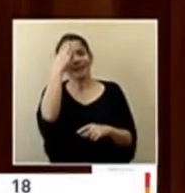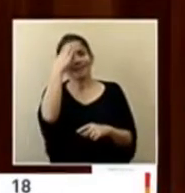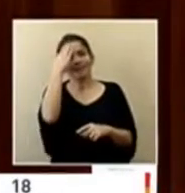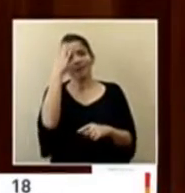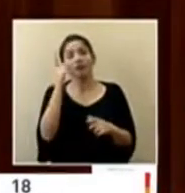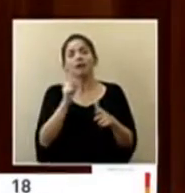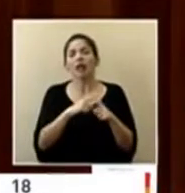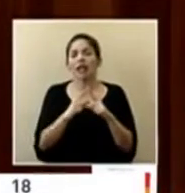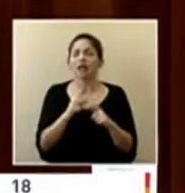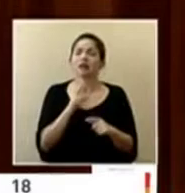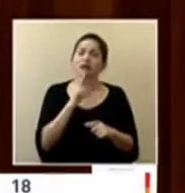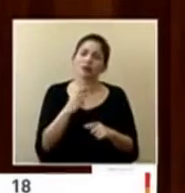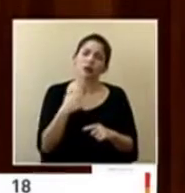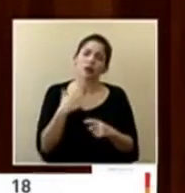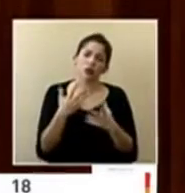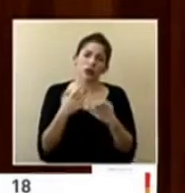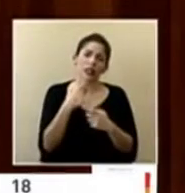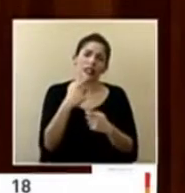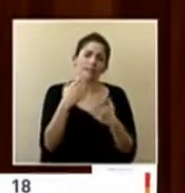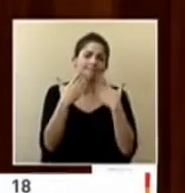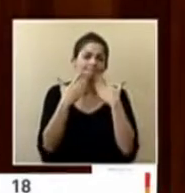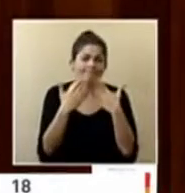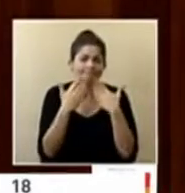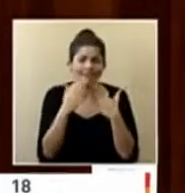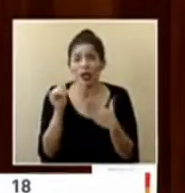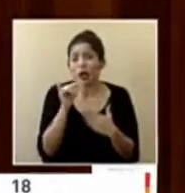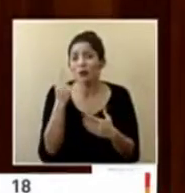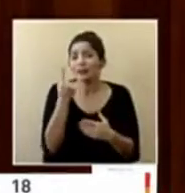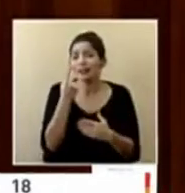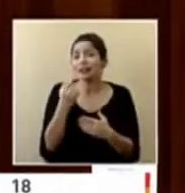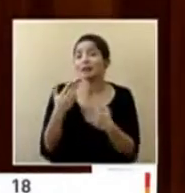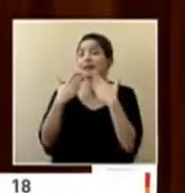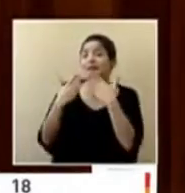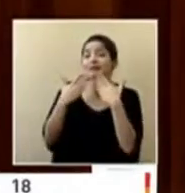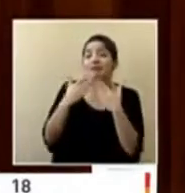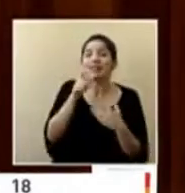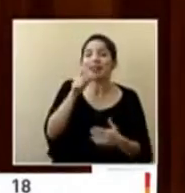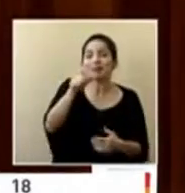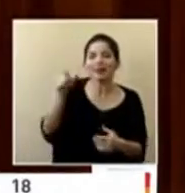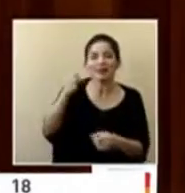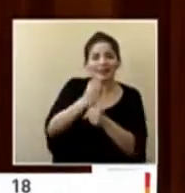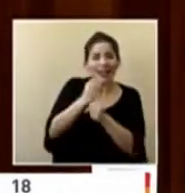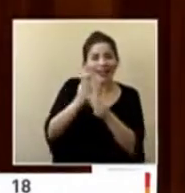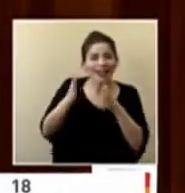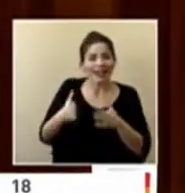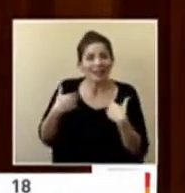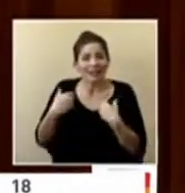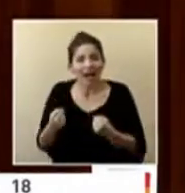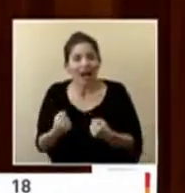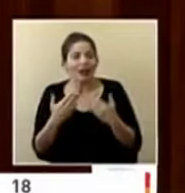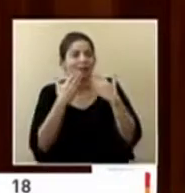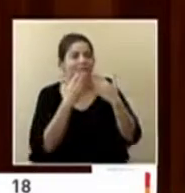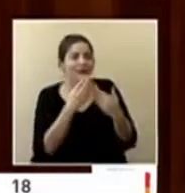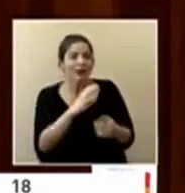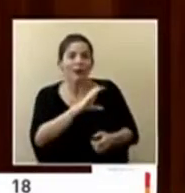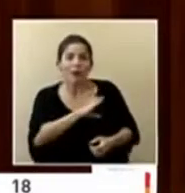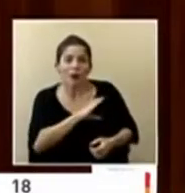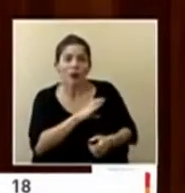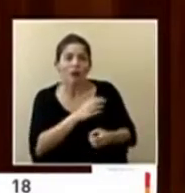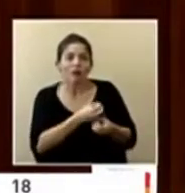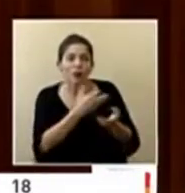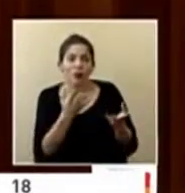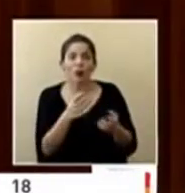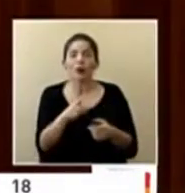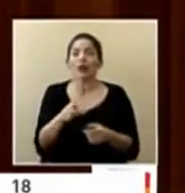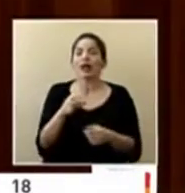Así que de verdad quiero agradecer, así como agradecemos siempre al personal de salud, a la fuerza pública, a todo el personal del